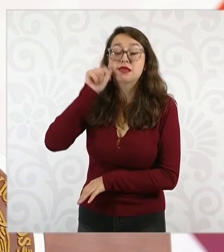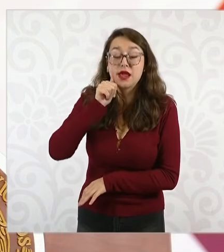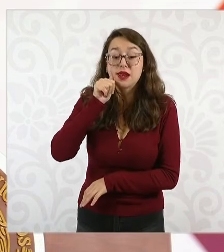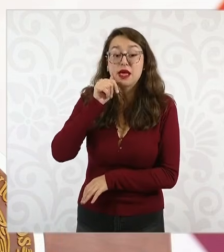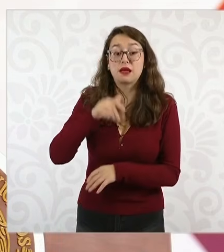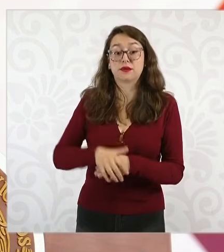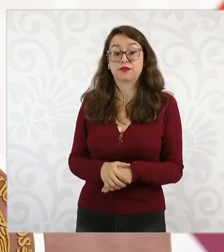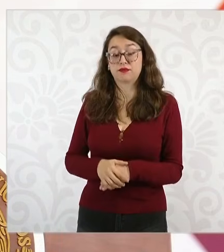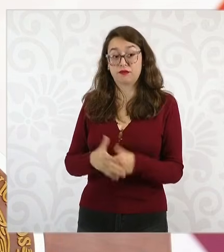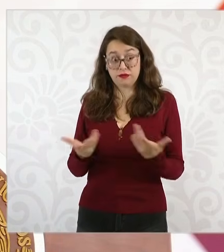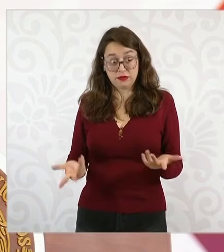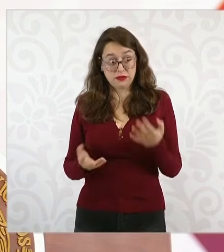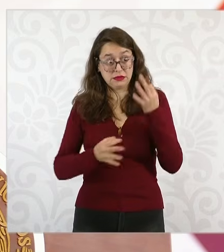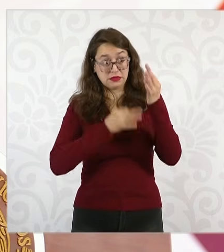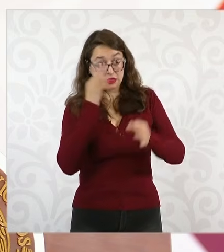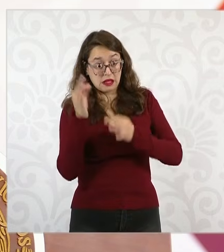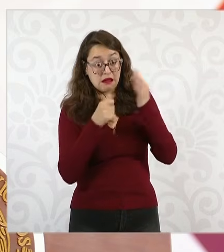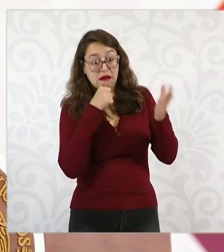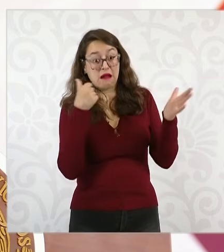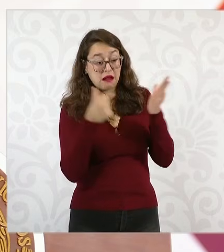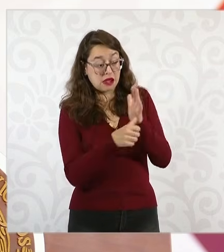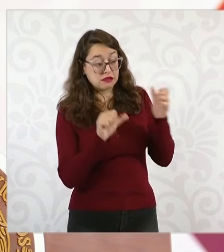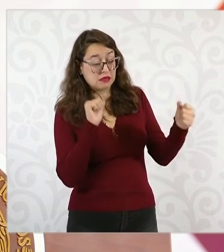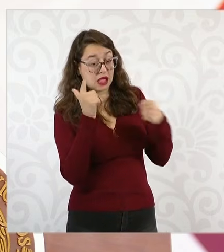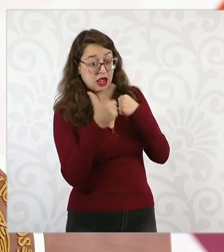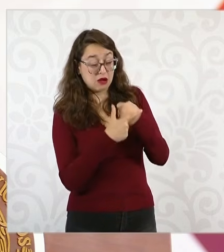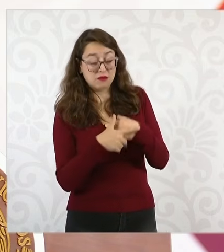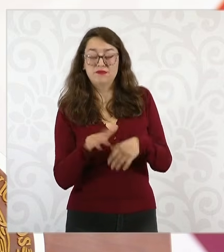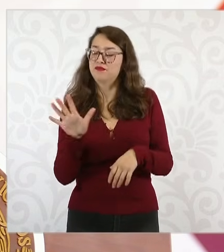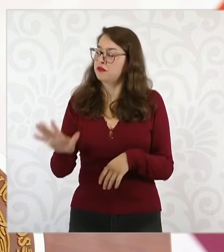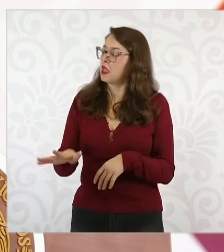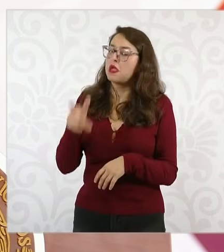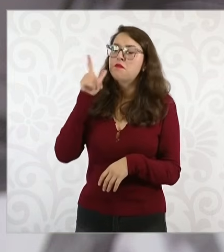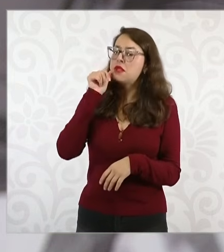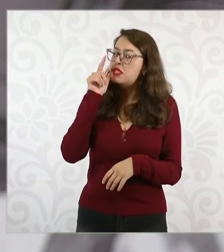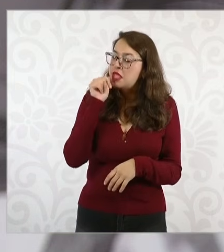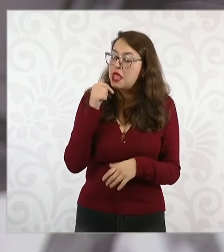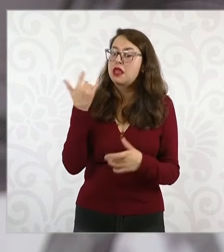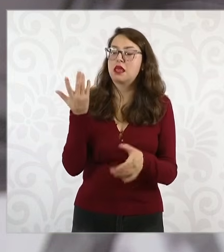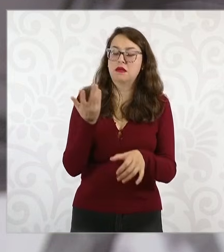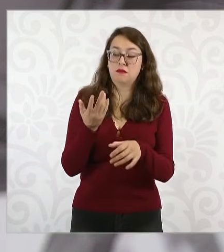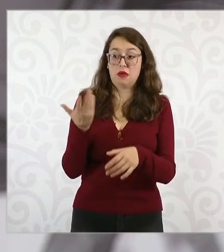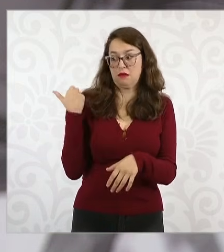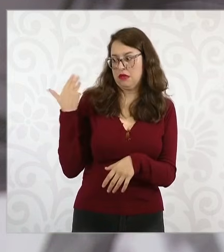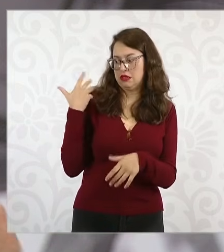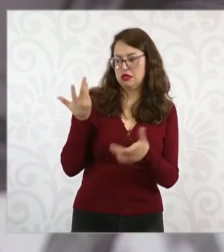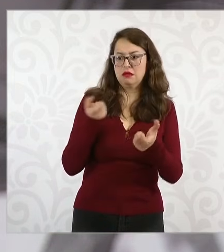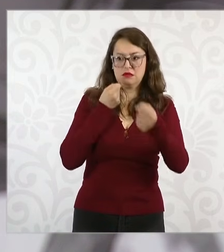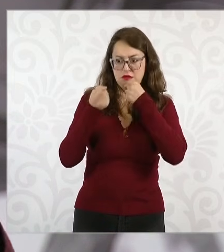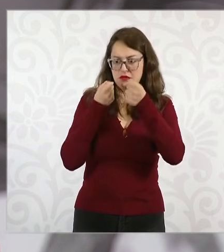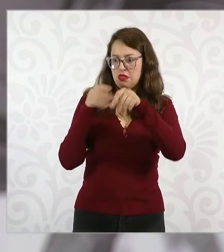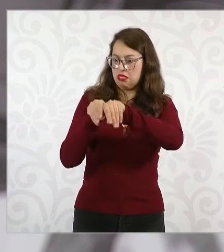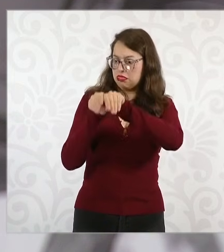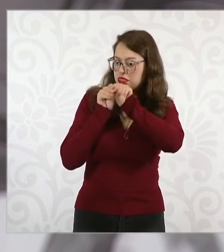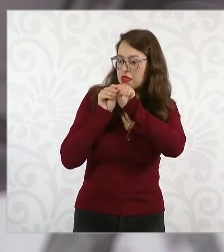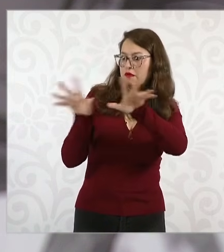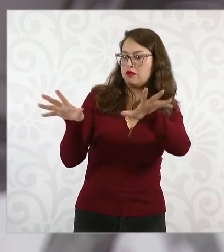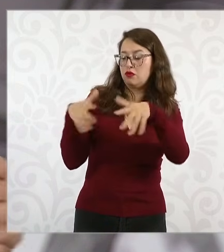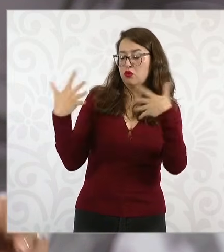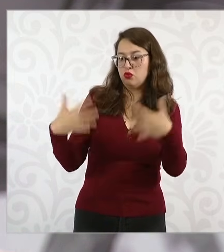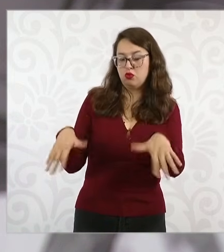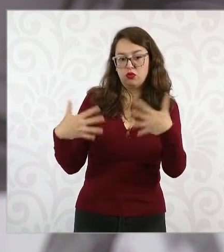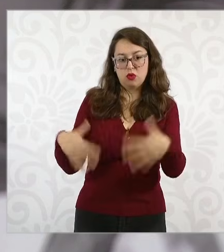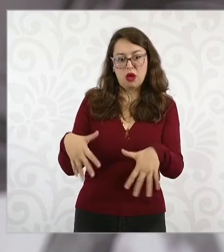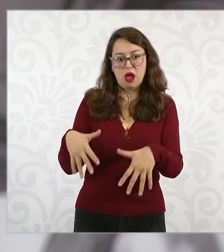Muy importante, una nota porque diplomática o algo. Primero por lo que salió publicado, por la exposición de este avión